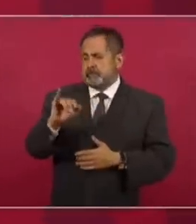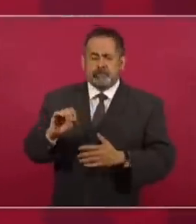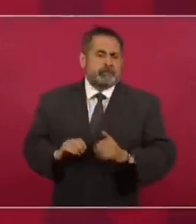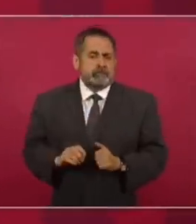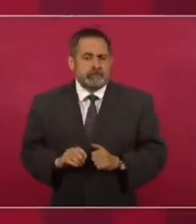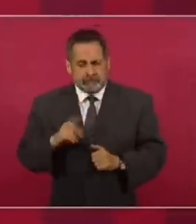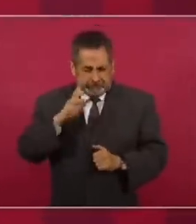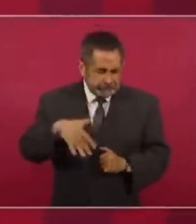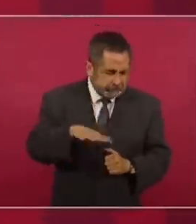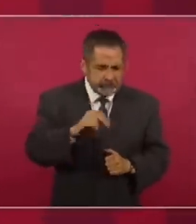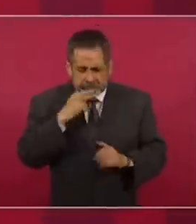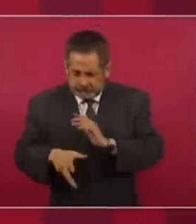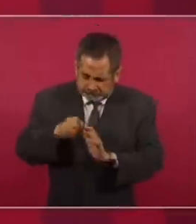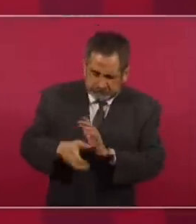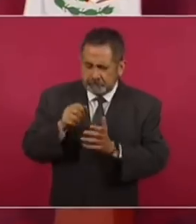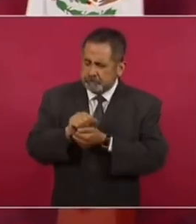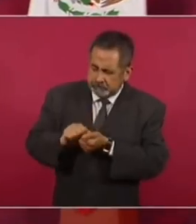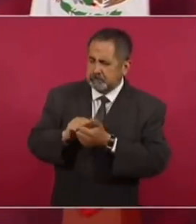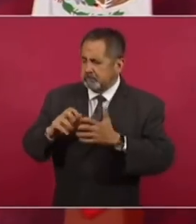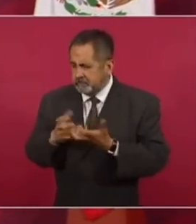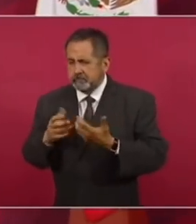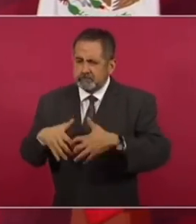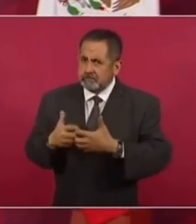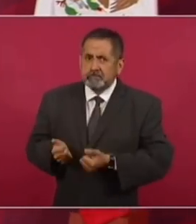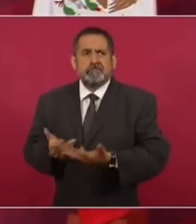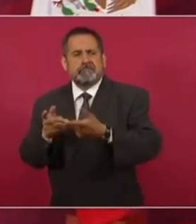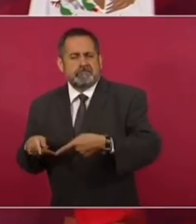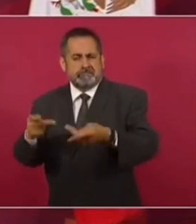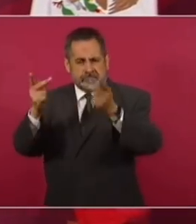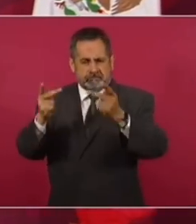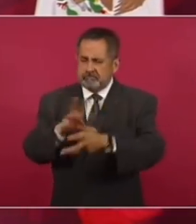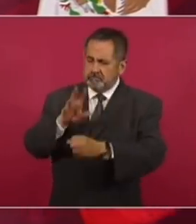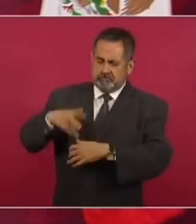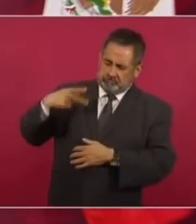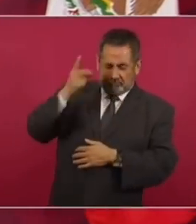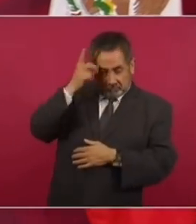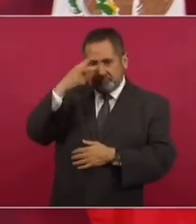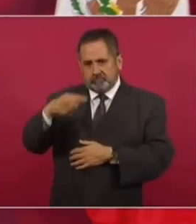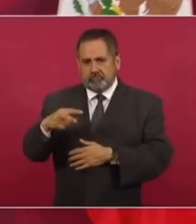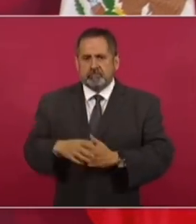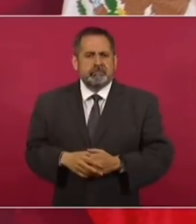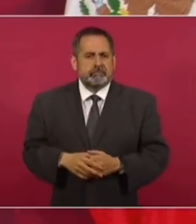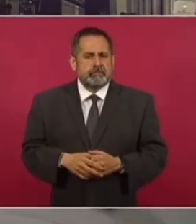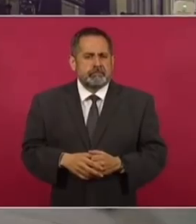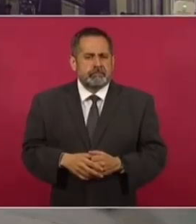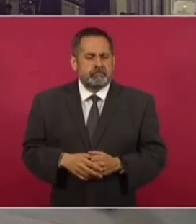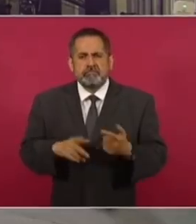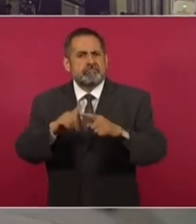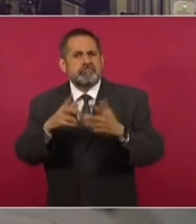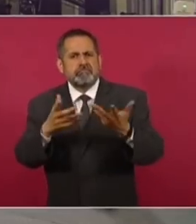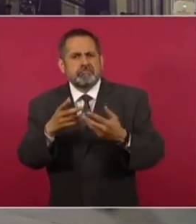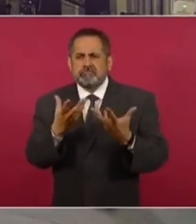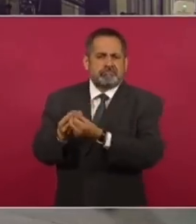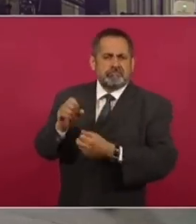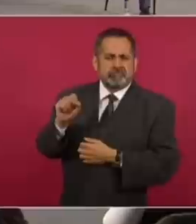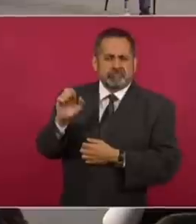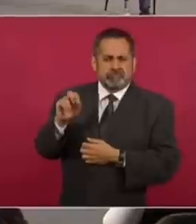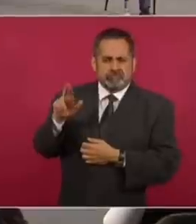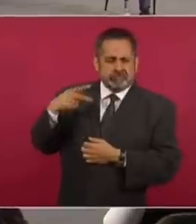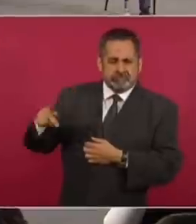explorarlo explotar lo extraerlo procesarlo industrializarlo y venderlo para la energía